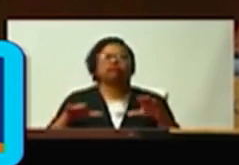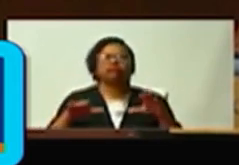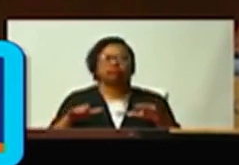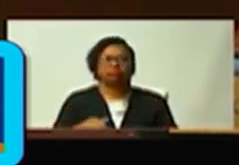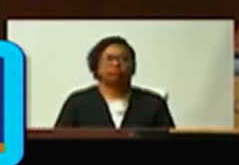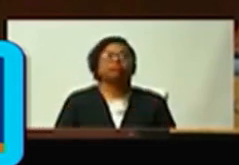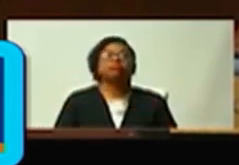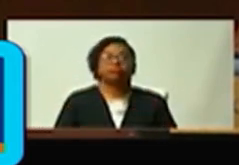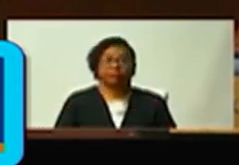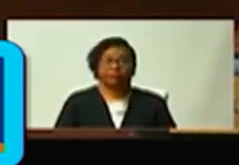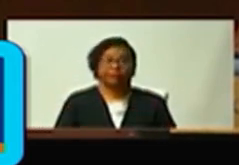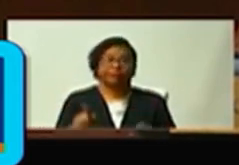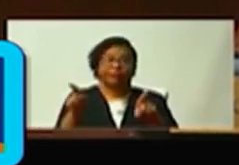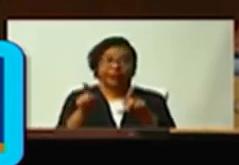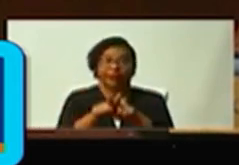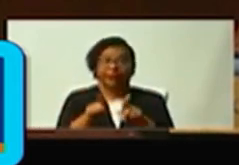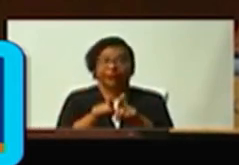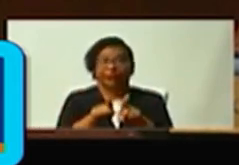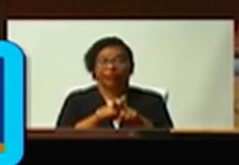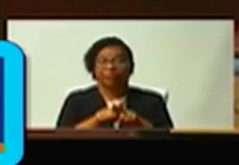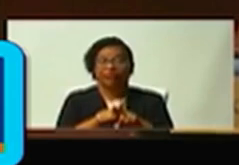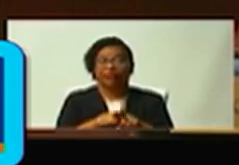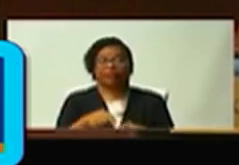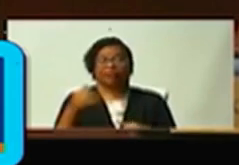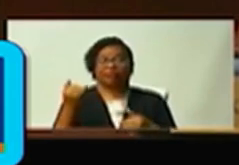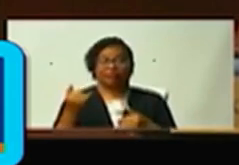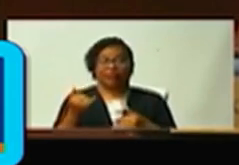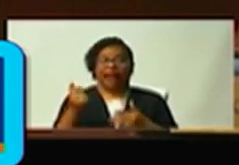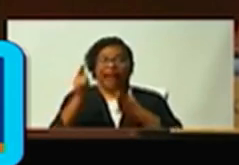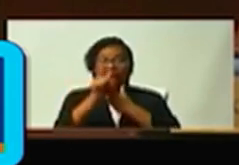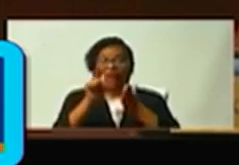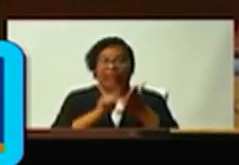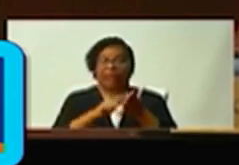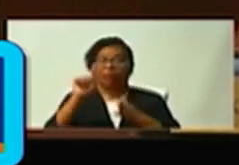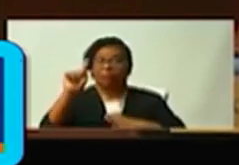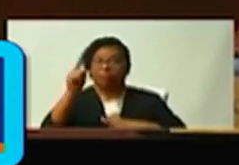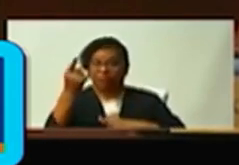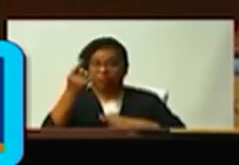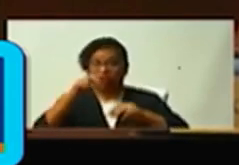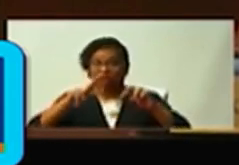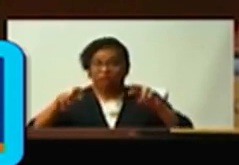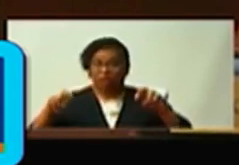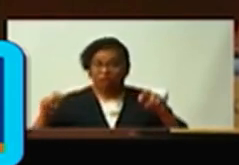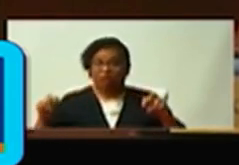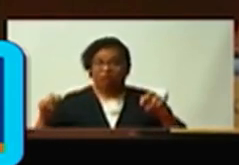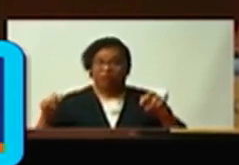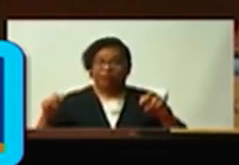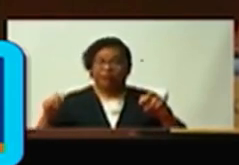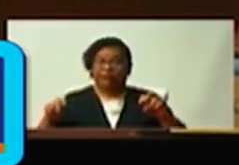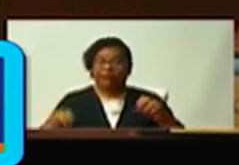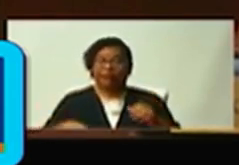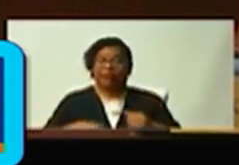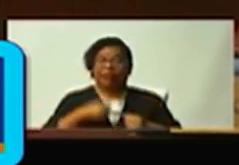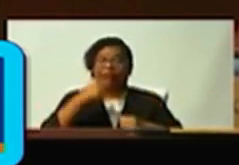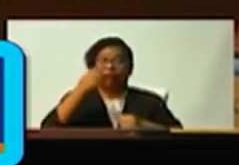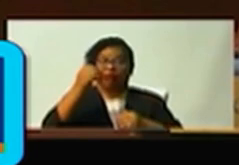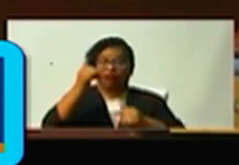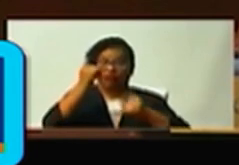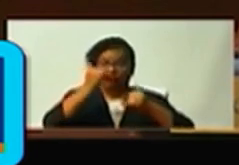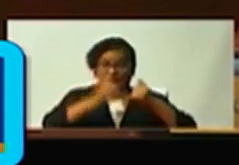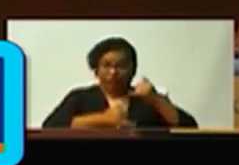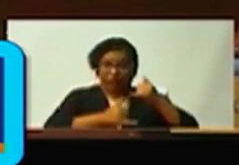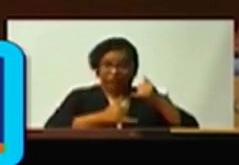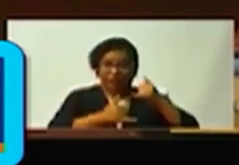y que terminó el pasado 15 de agosto. Y entonces en esta segunda legislatura tenemos que completar el año